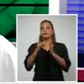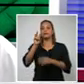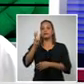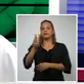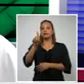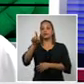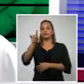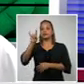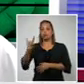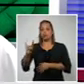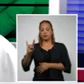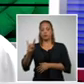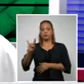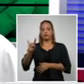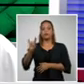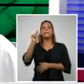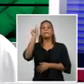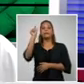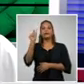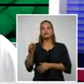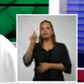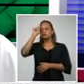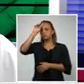26.319 pacientes ingresados,